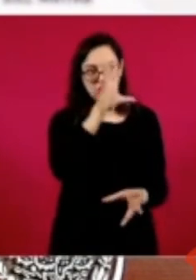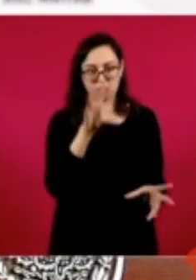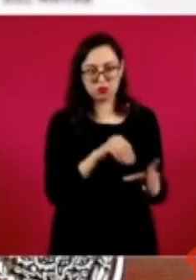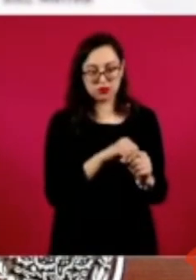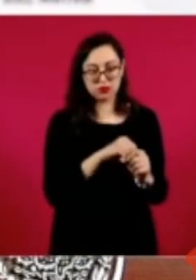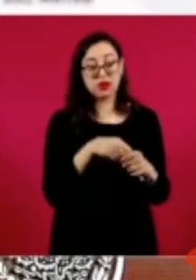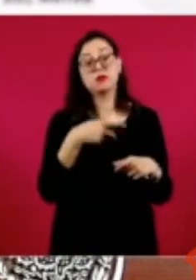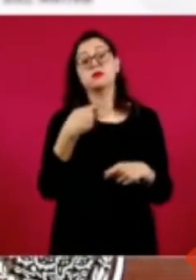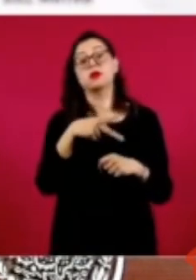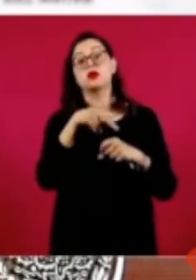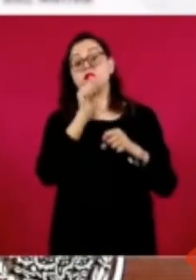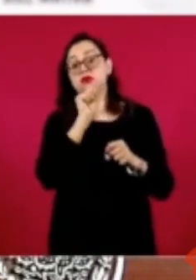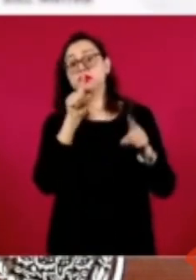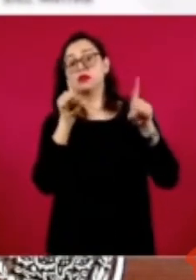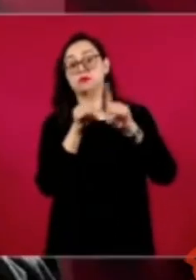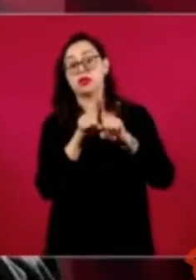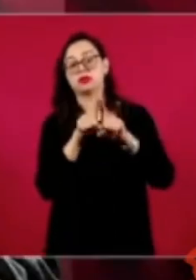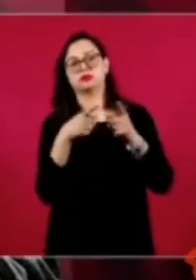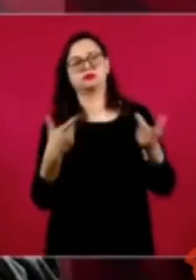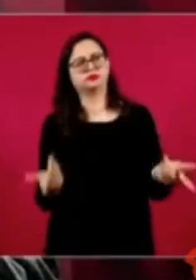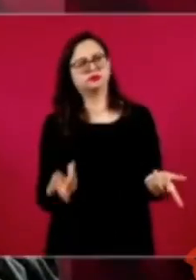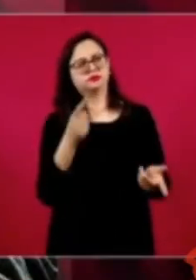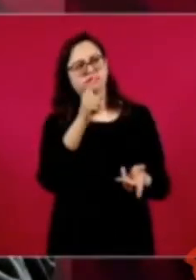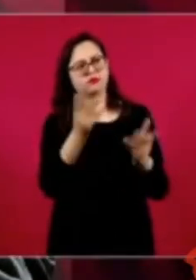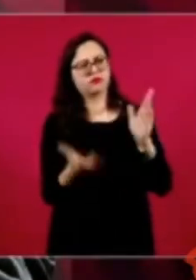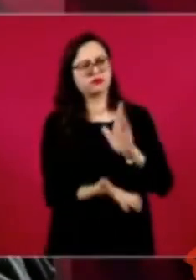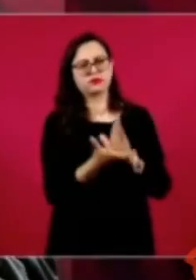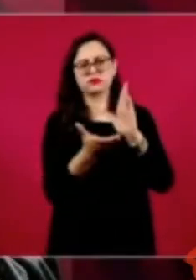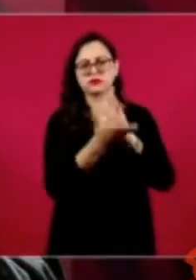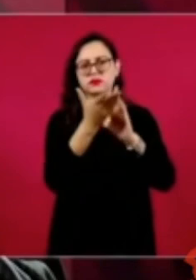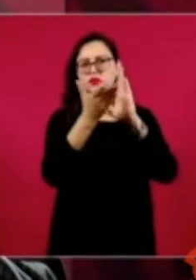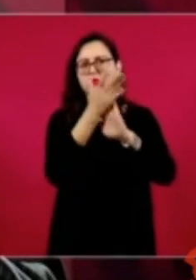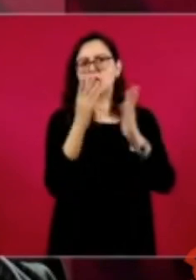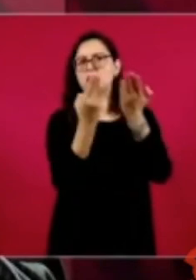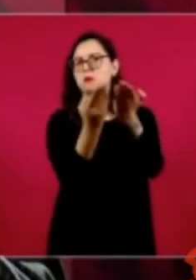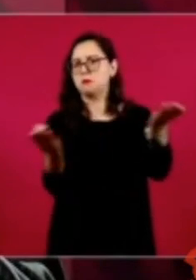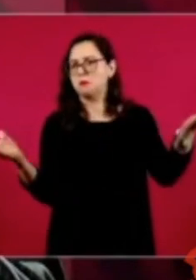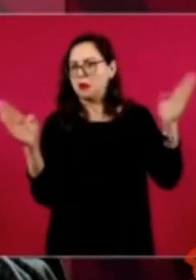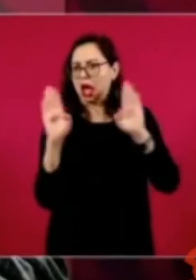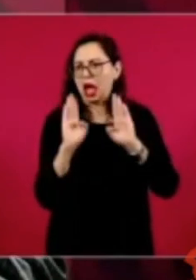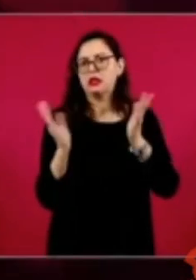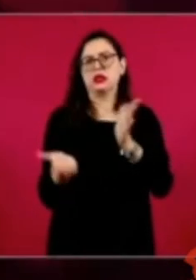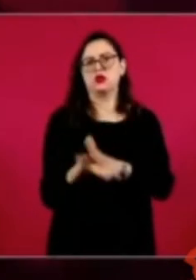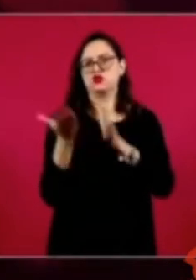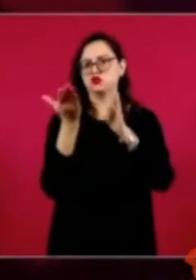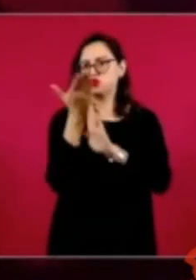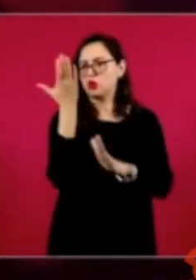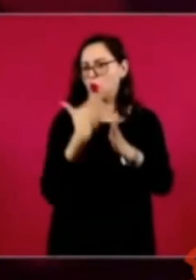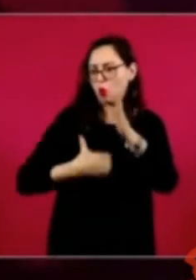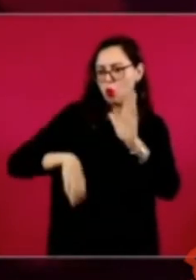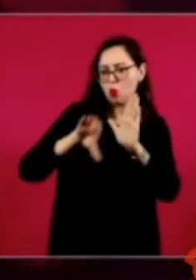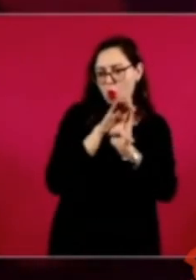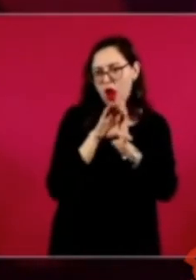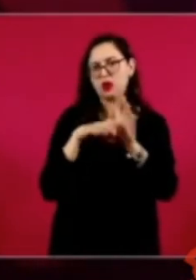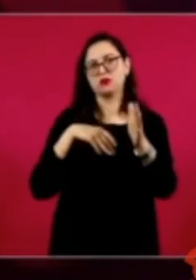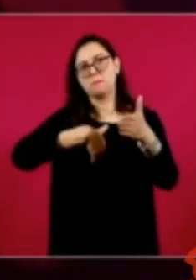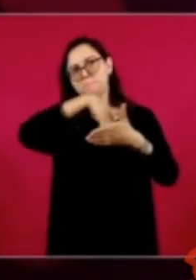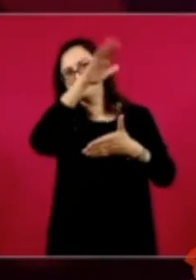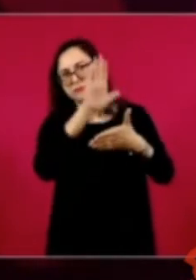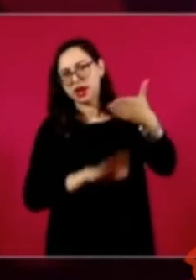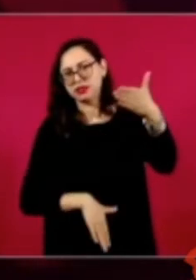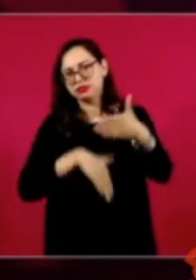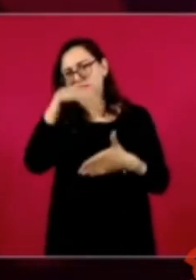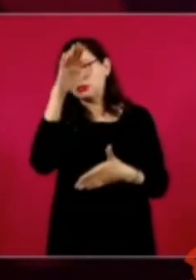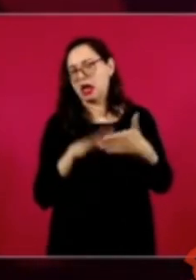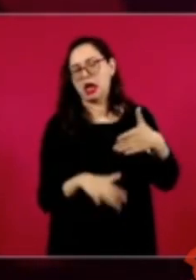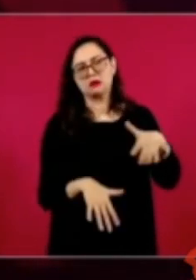pintar, arreglar, construir un anexo, una barda. Es directo ya el recurso.